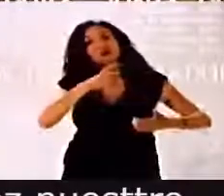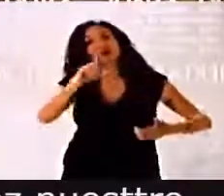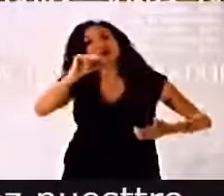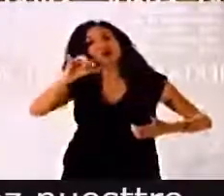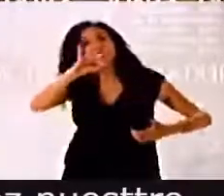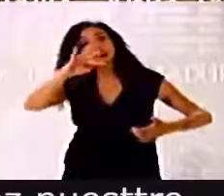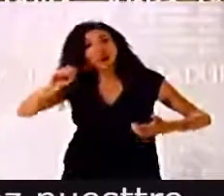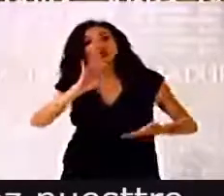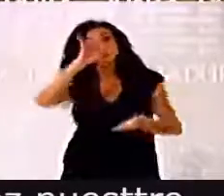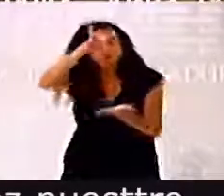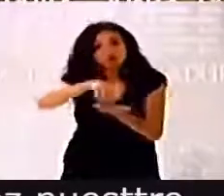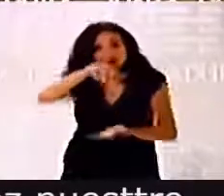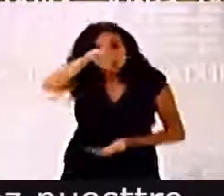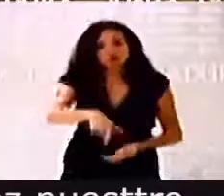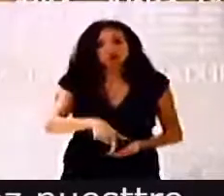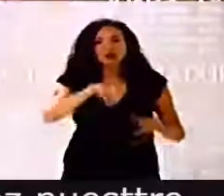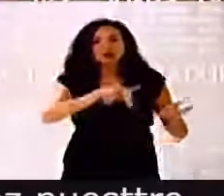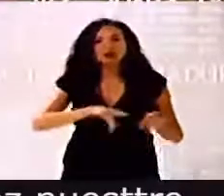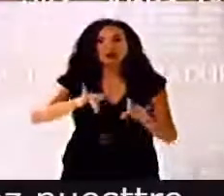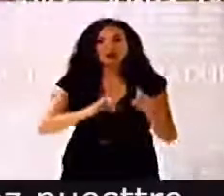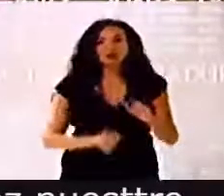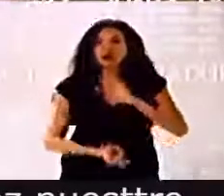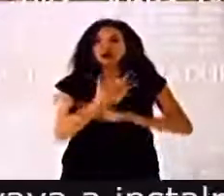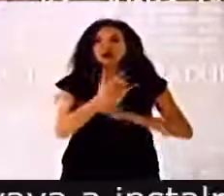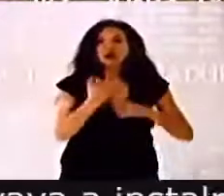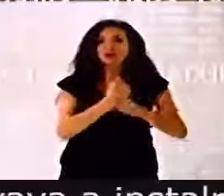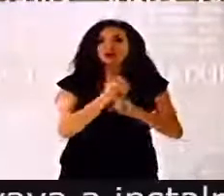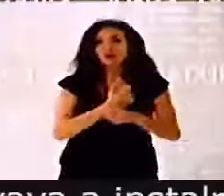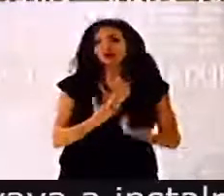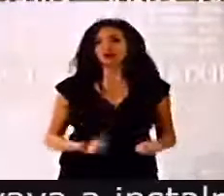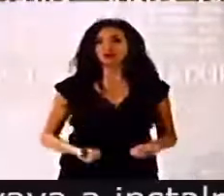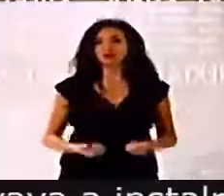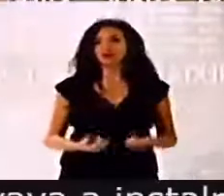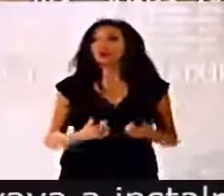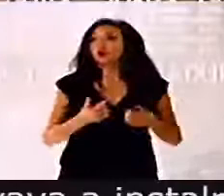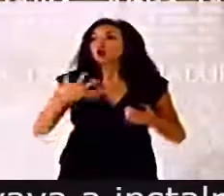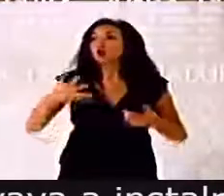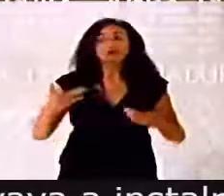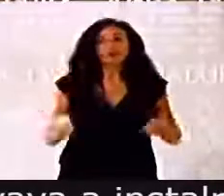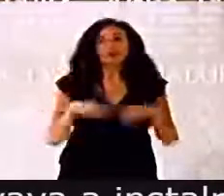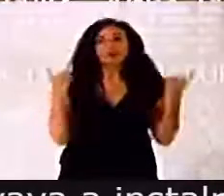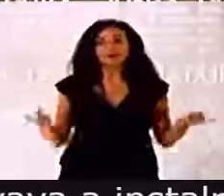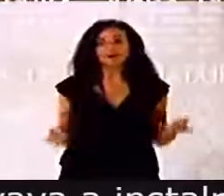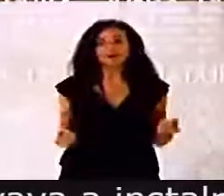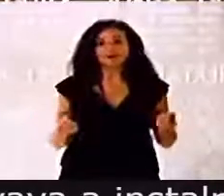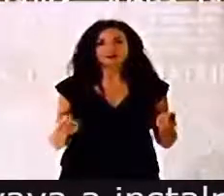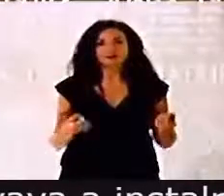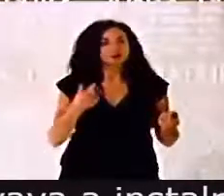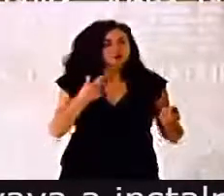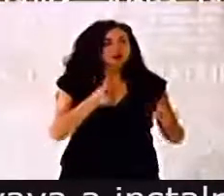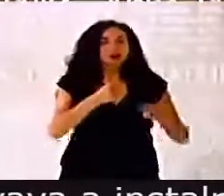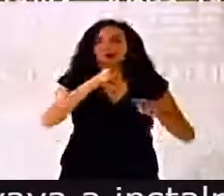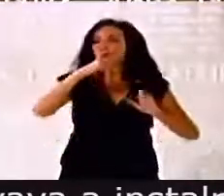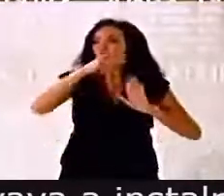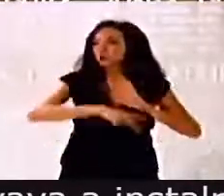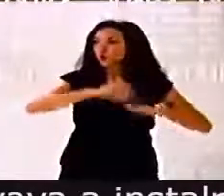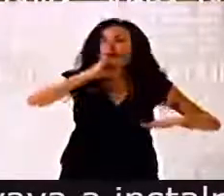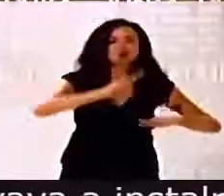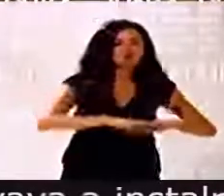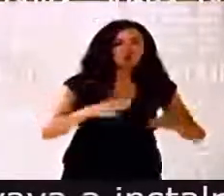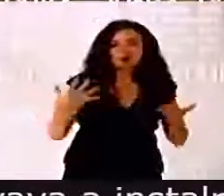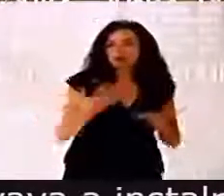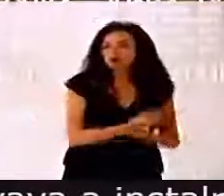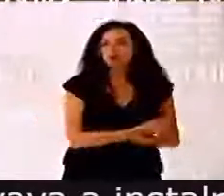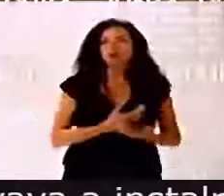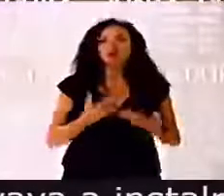esta región. Donde sea, donde se entienda que es mejor el sitio, donde no incumpla ninguna norma urbanística,